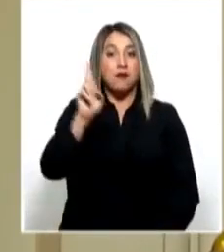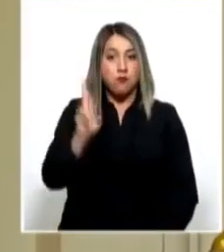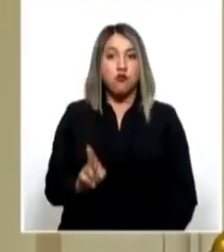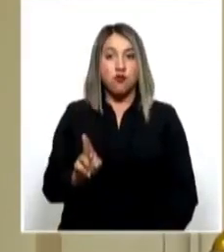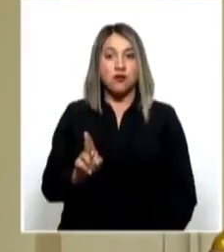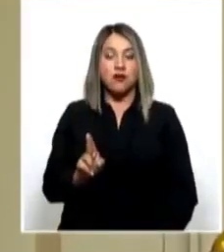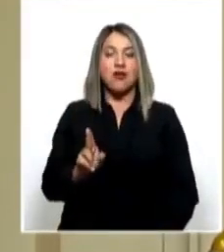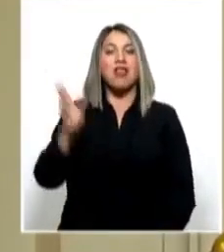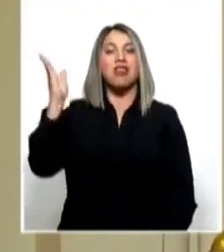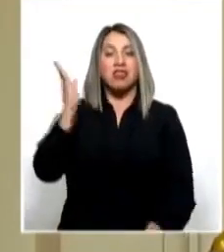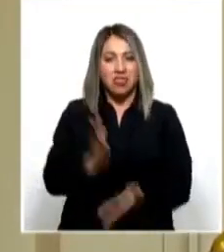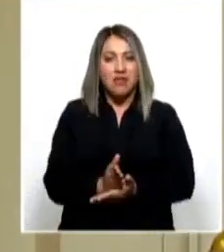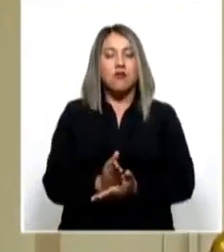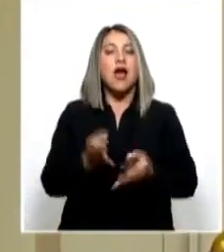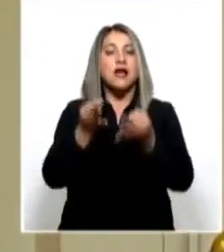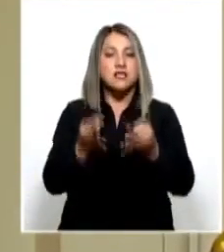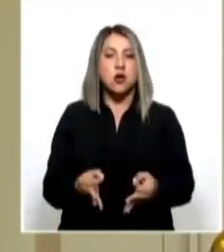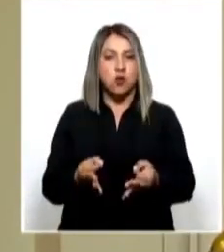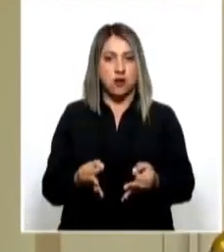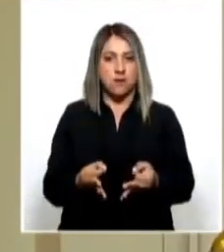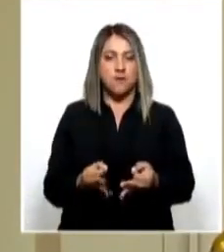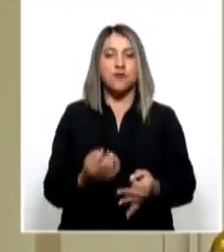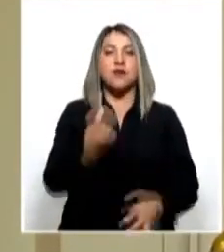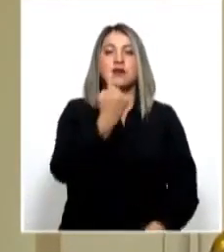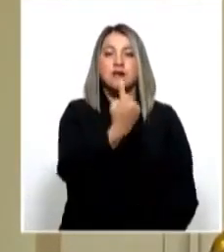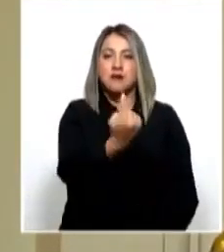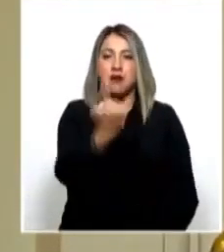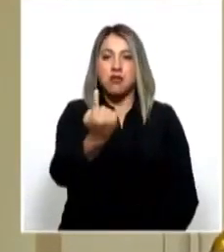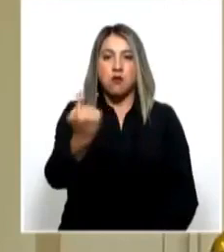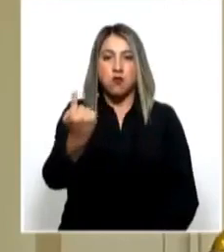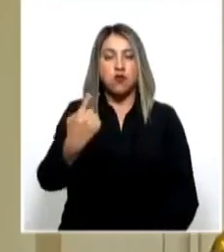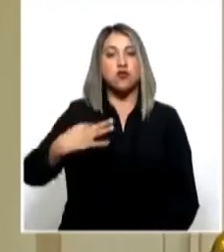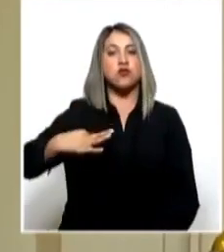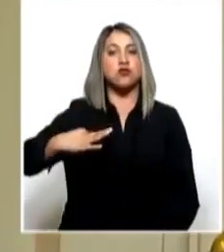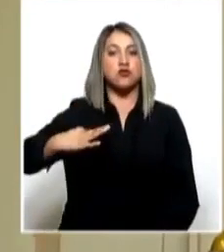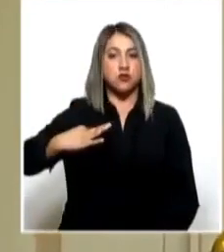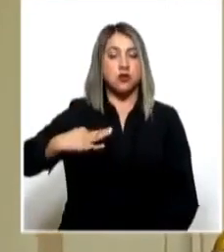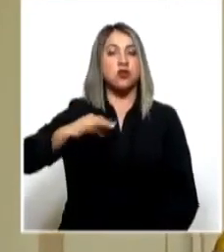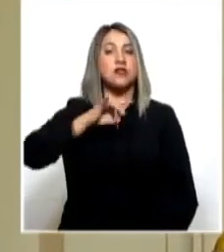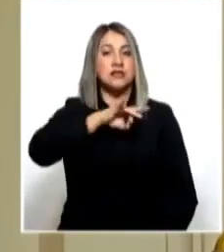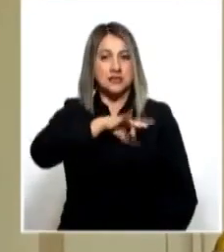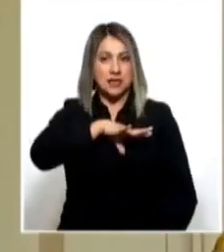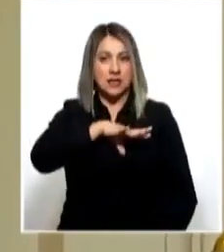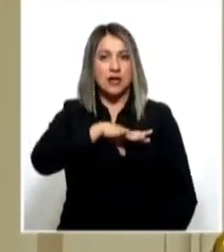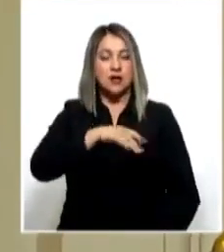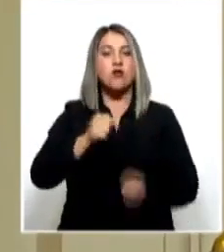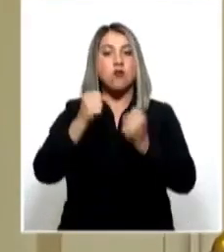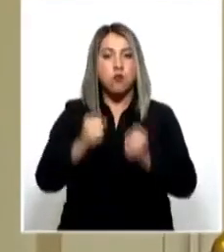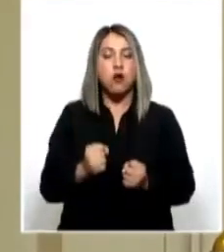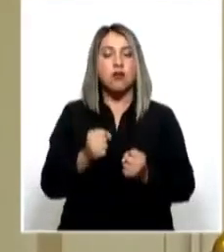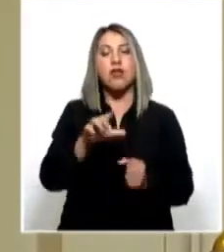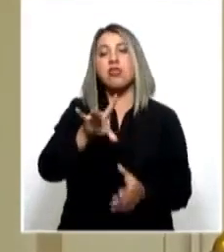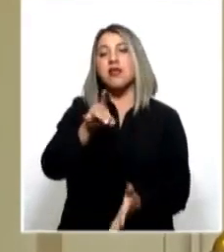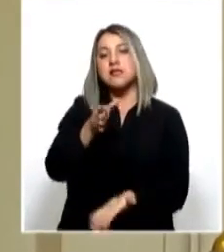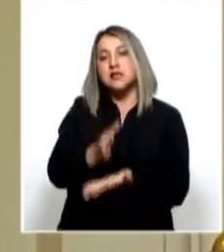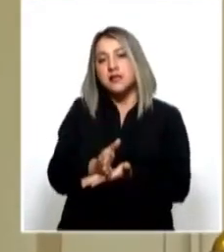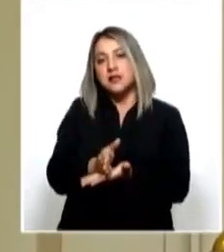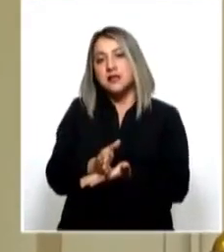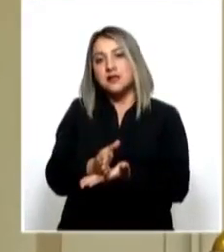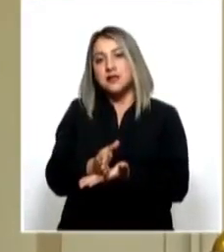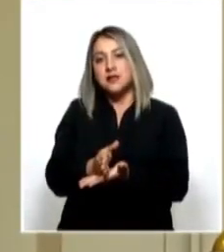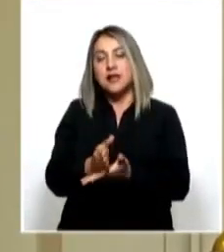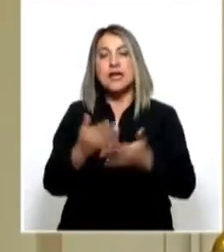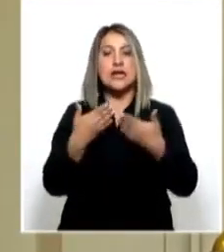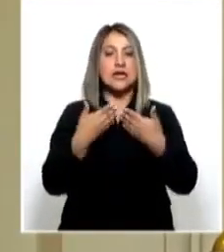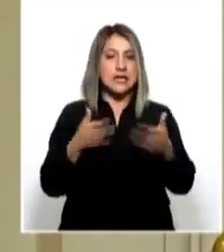deber de garantizar que cada uno de los ciudadanos de nuestro país podrá tomar una decisión